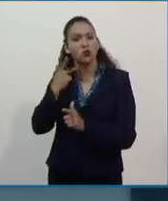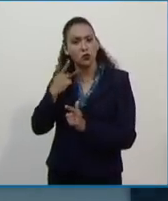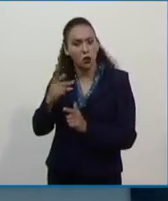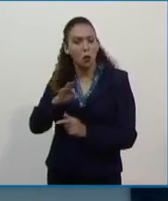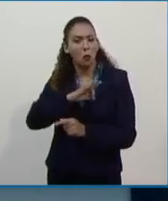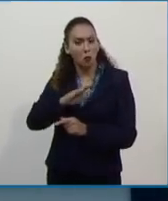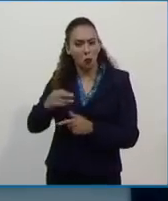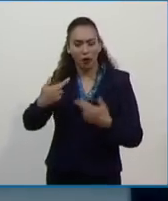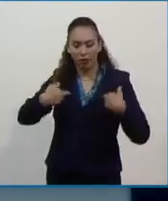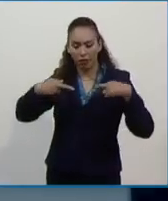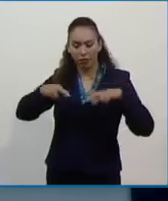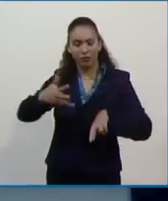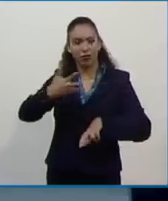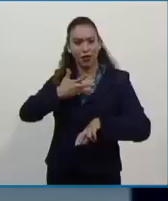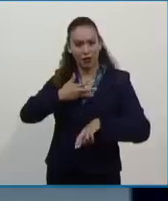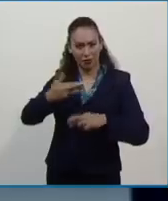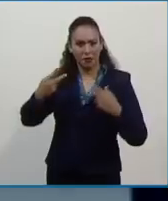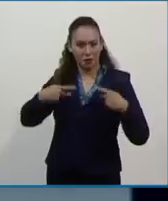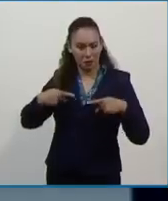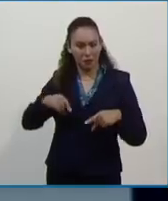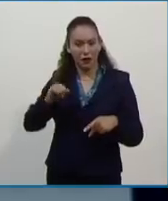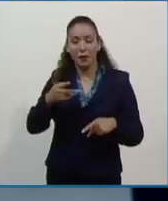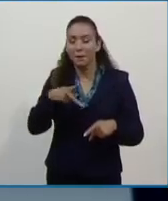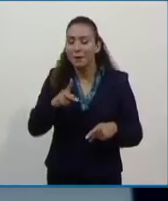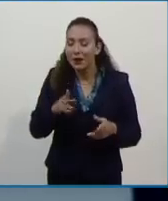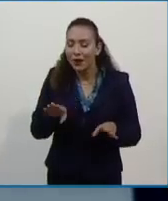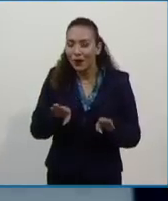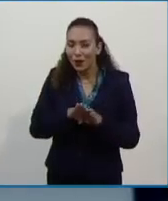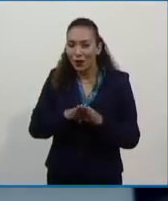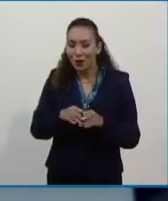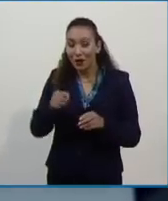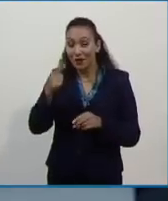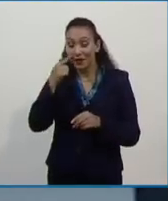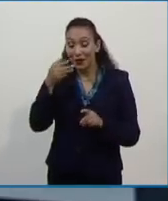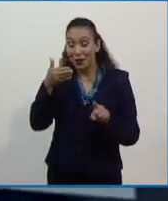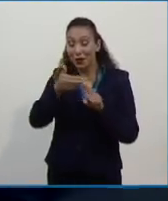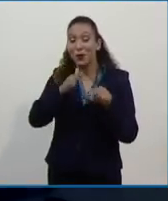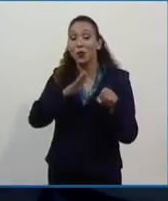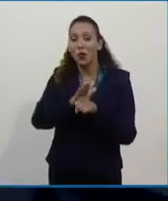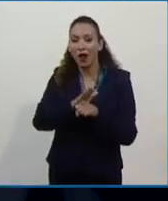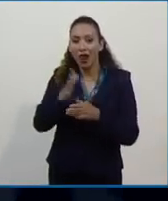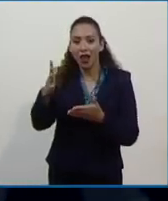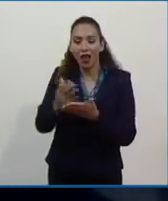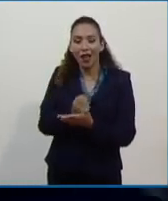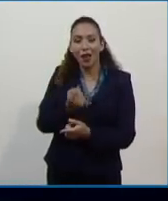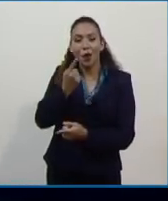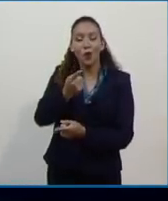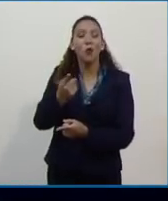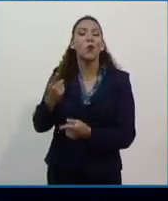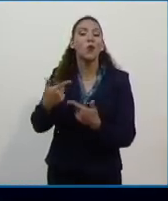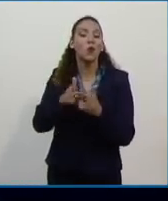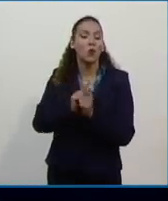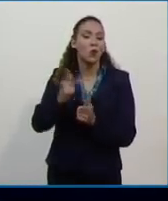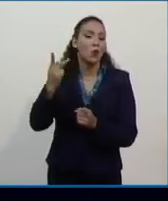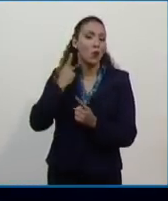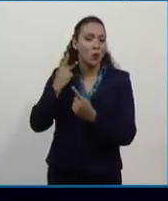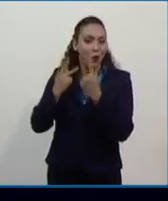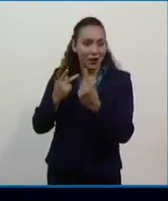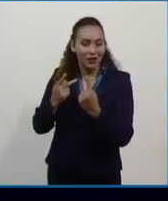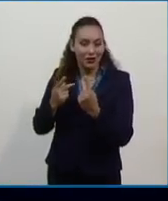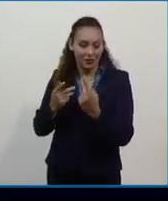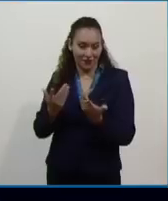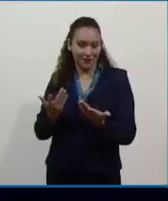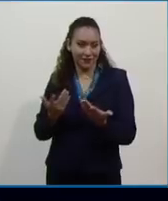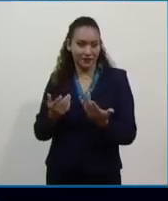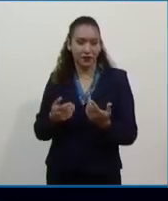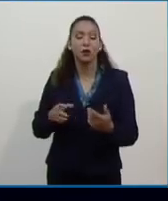puedan ir en coalición, pero se está utilizando con una finalidad que es abiertamente contraria a